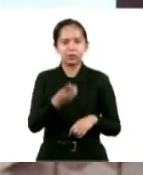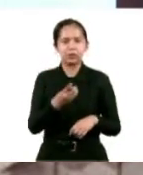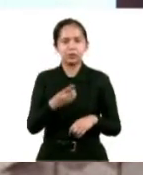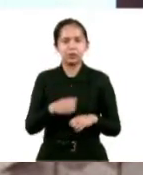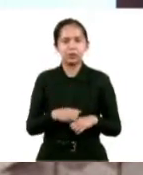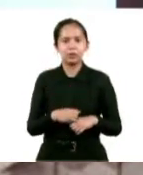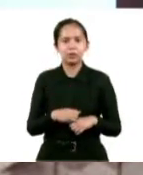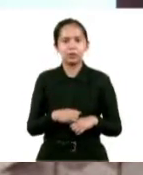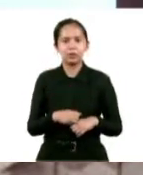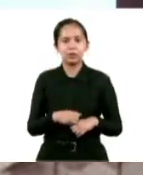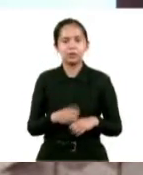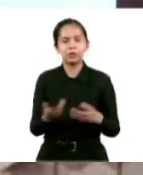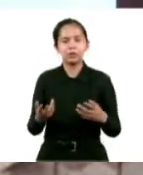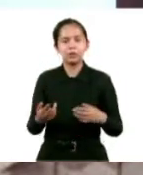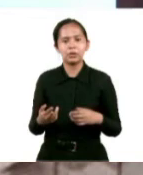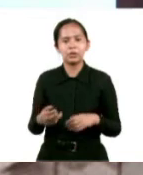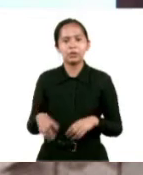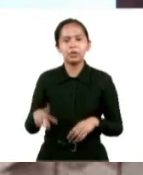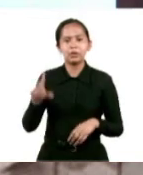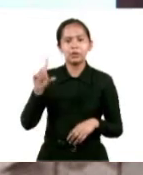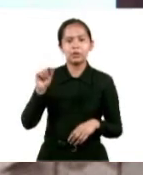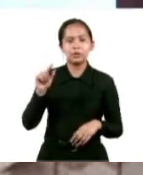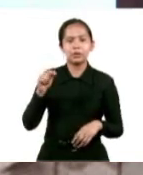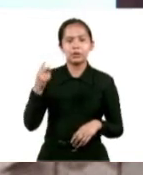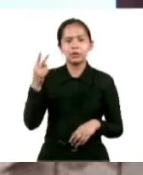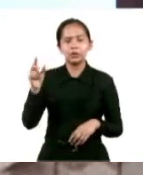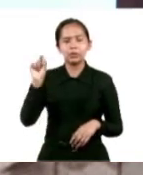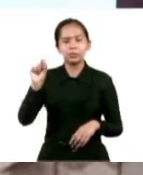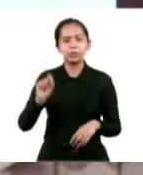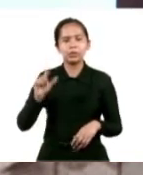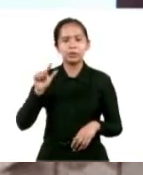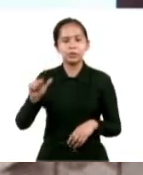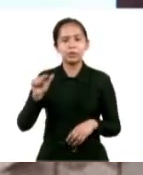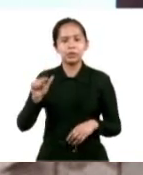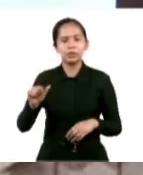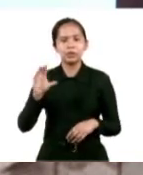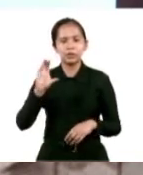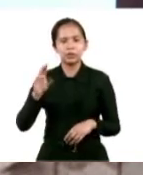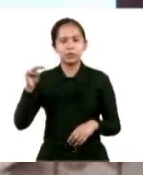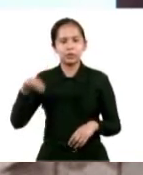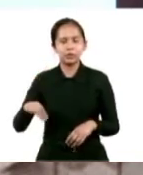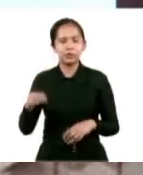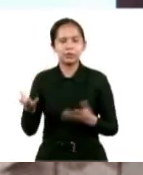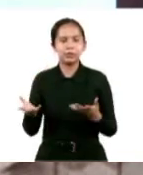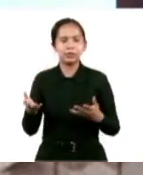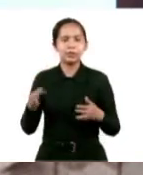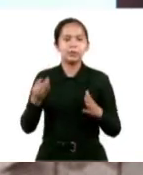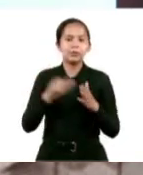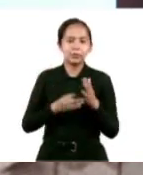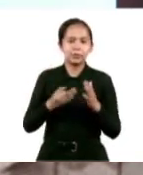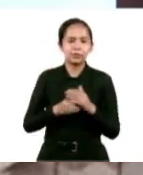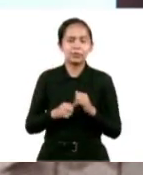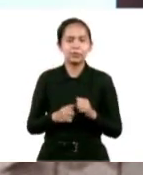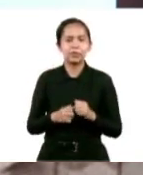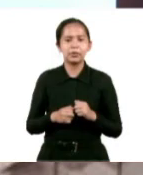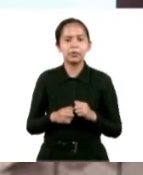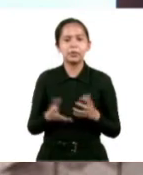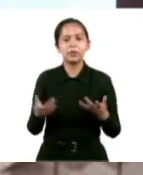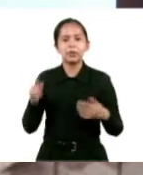mencionan deflexiones de 7.62 centímetros como criterios de riesgo y el reglamento de construcciones